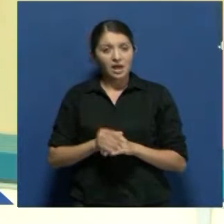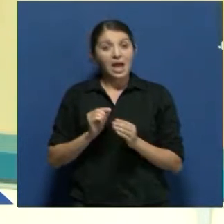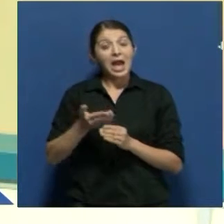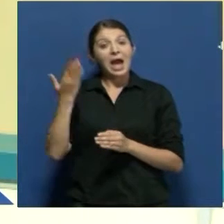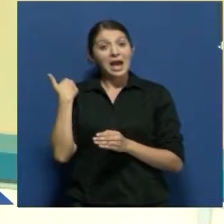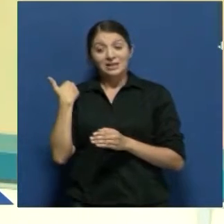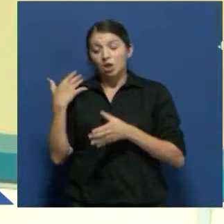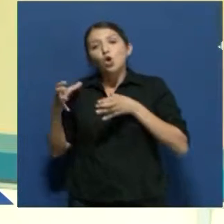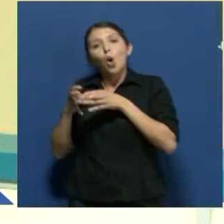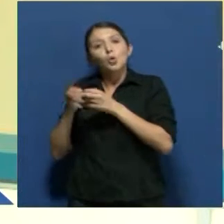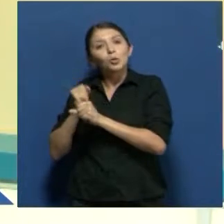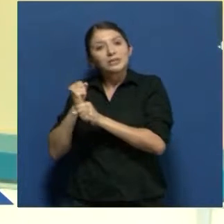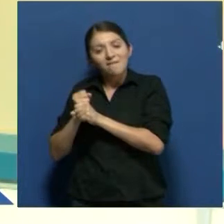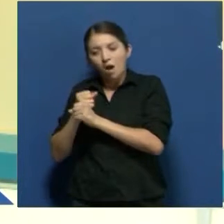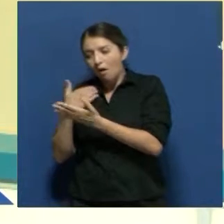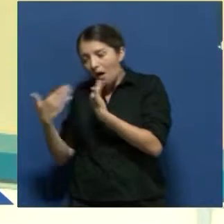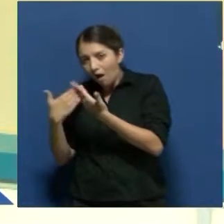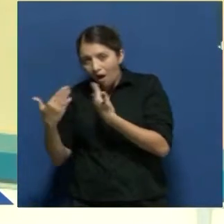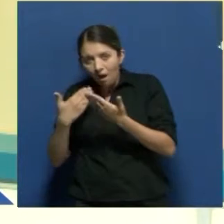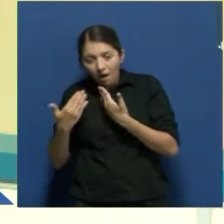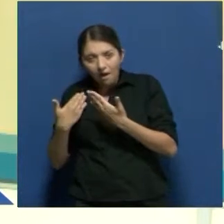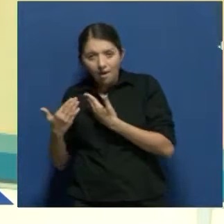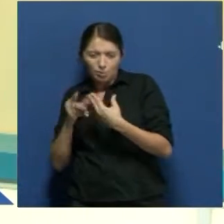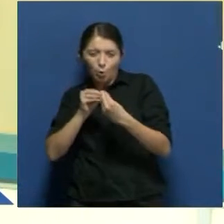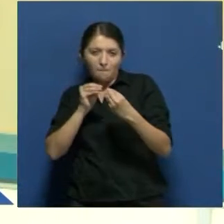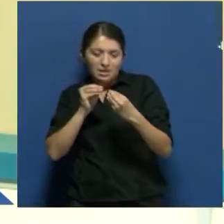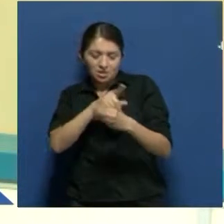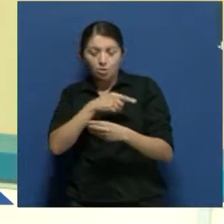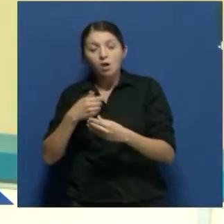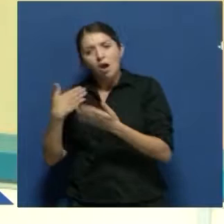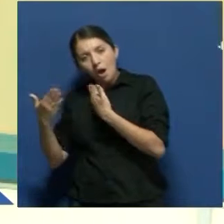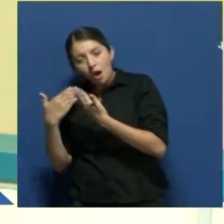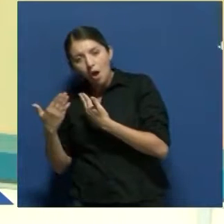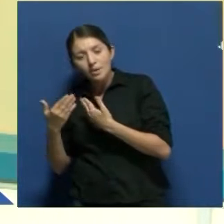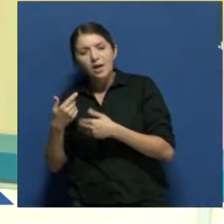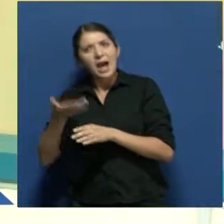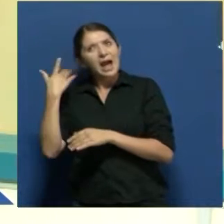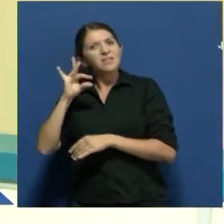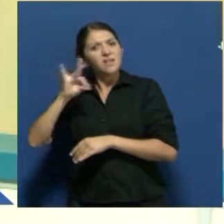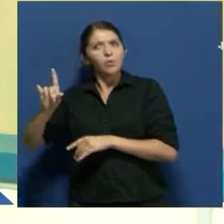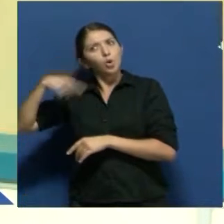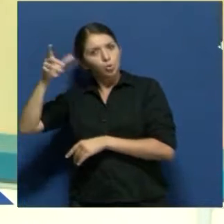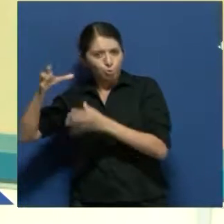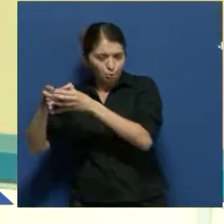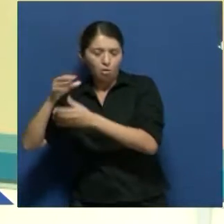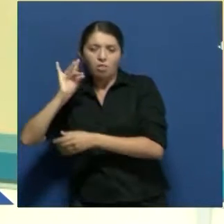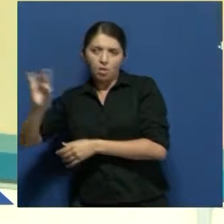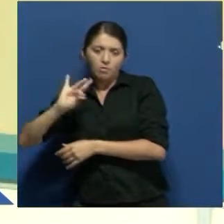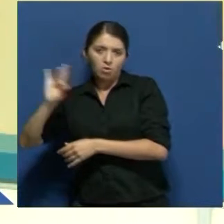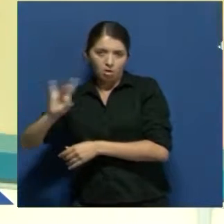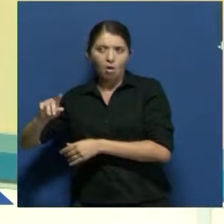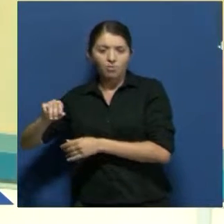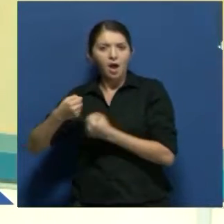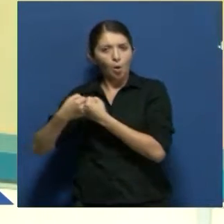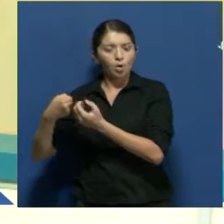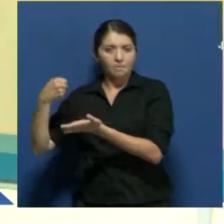la redacción con Gerardo, ¿no es cierto?, respecto de esa aplicación de la ley de quiebras que genera efectos suspensivos